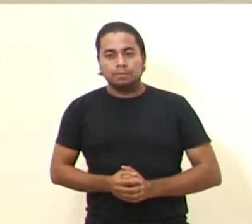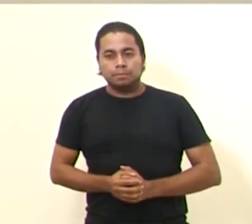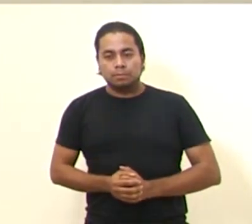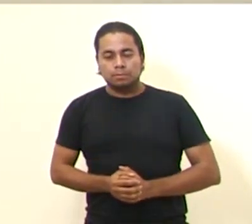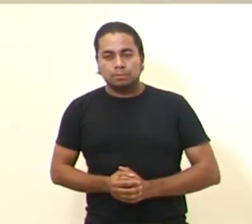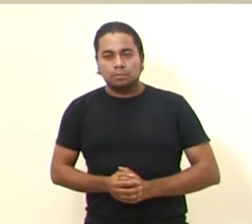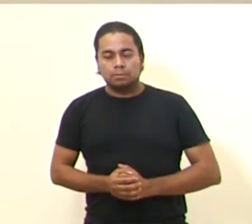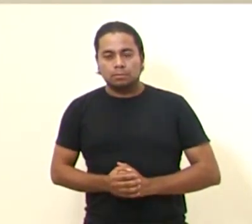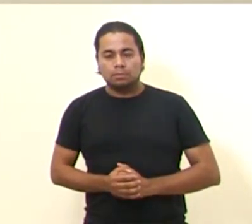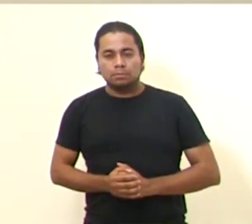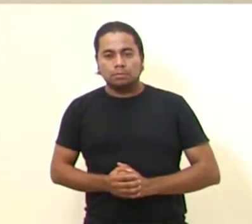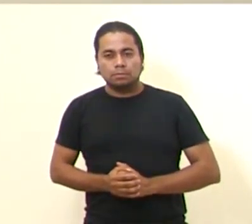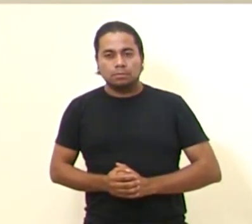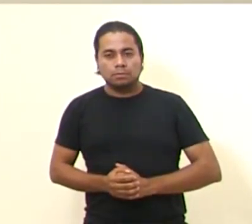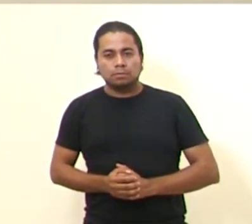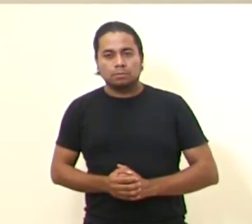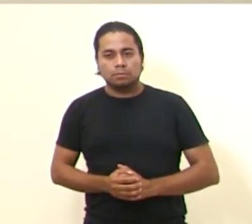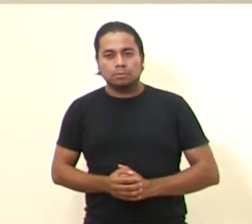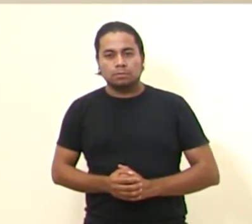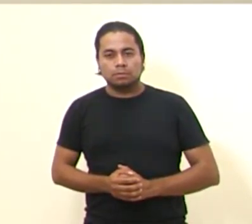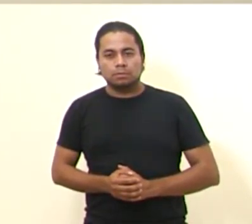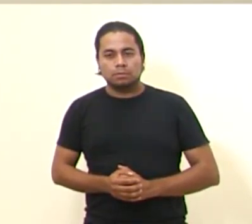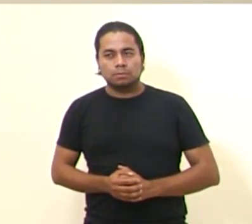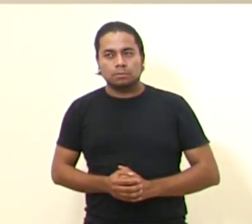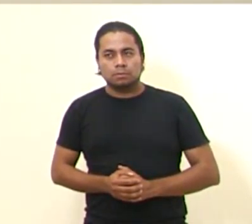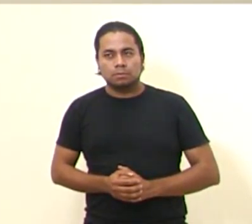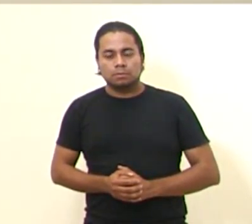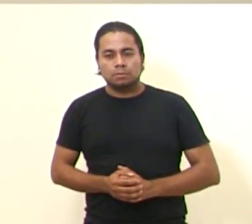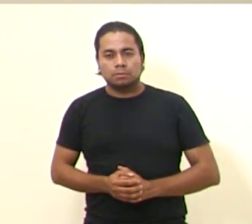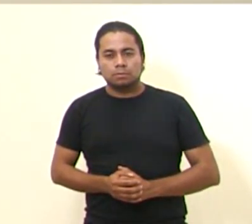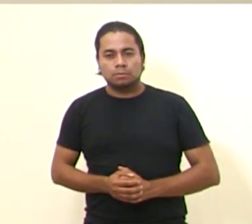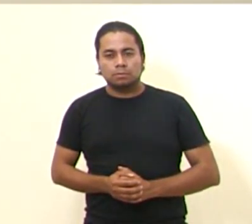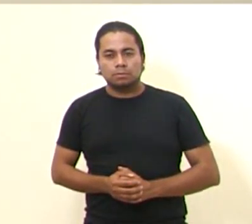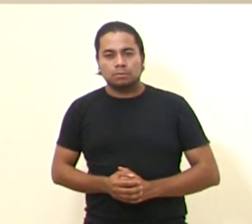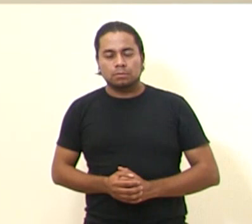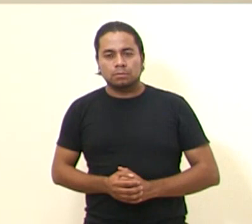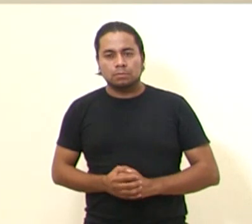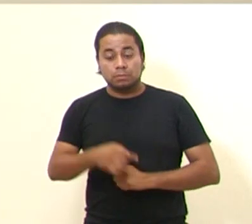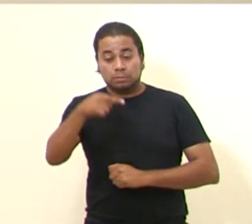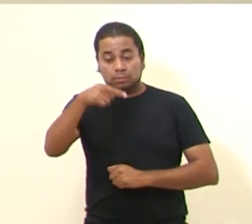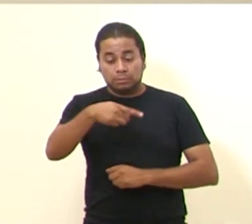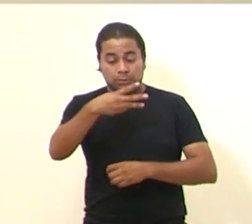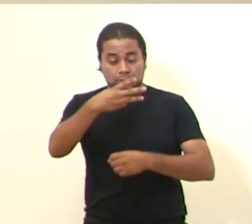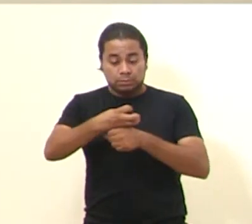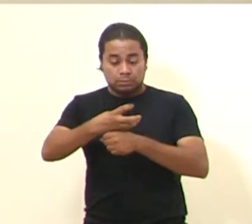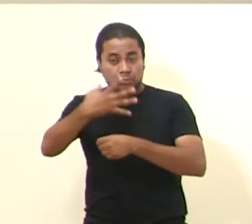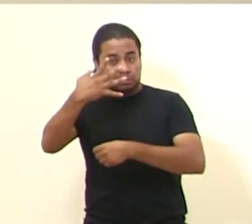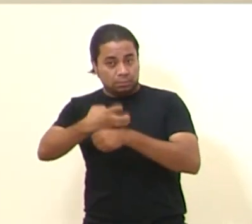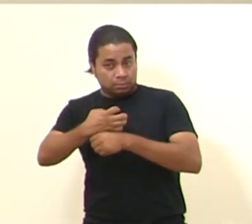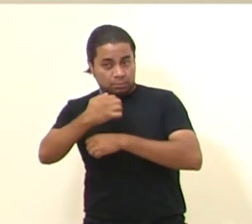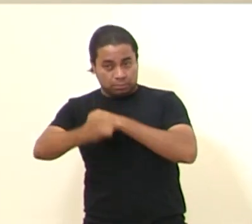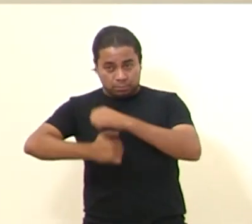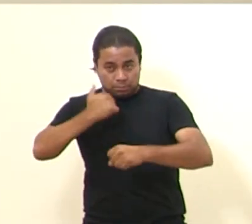Como ustedes saben, en este periodo, en este ciclo de tercero y cuarto grado,